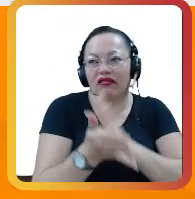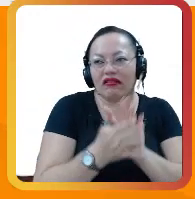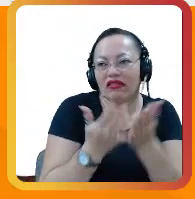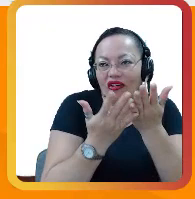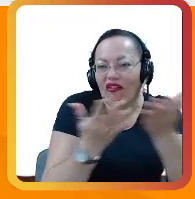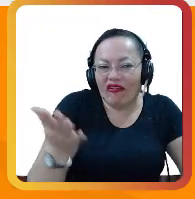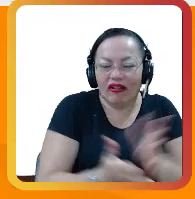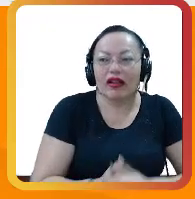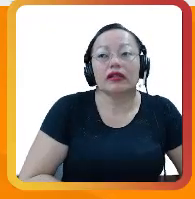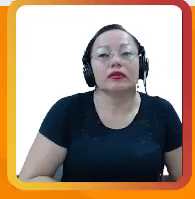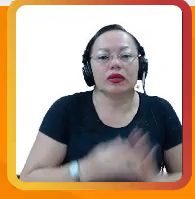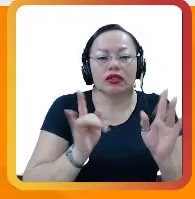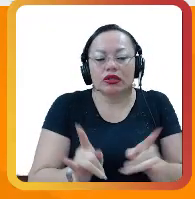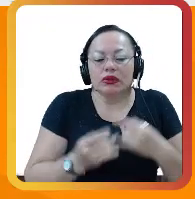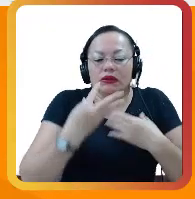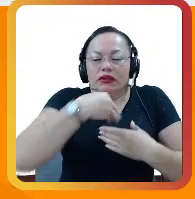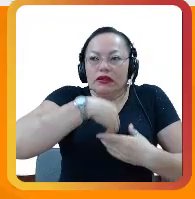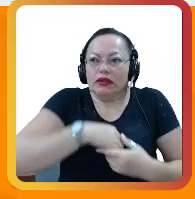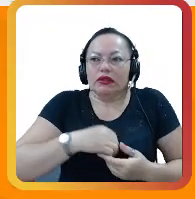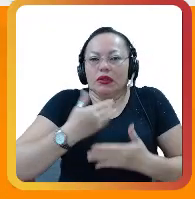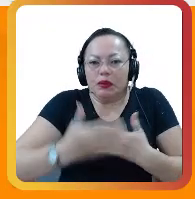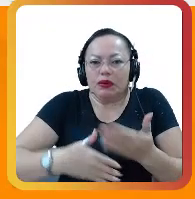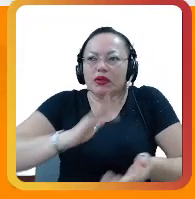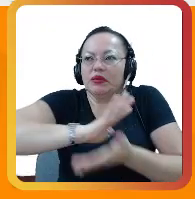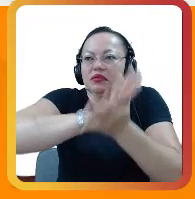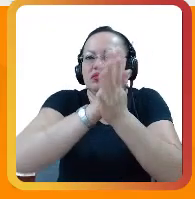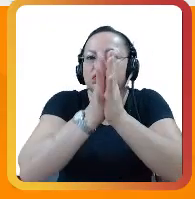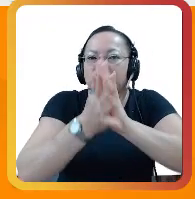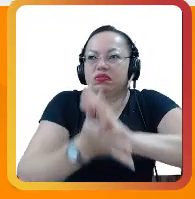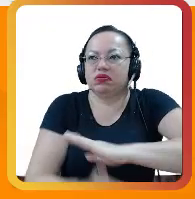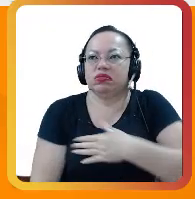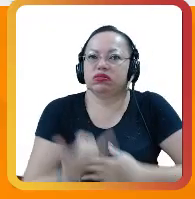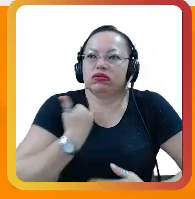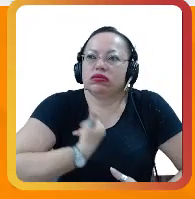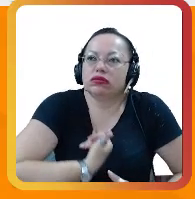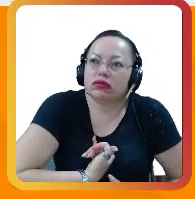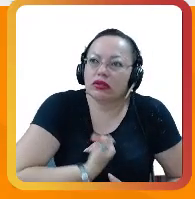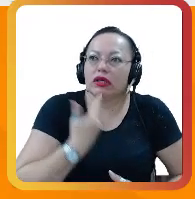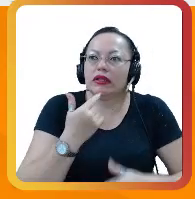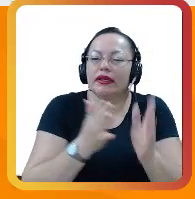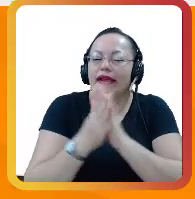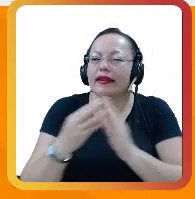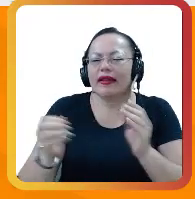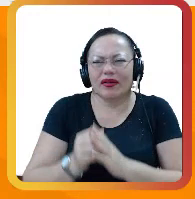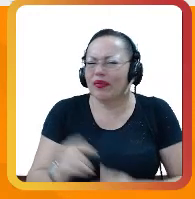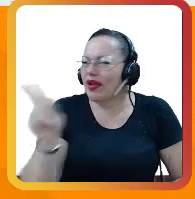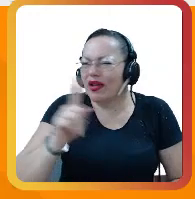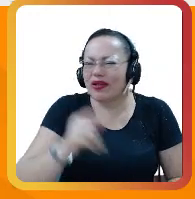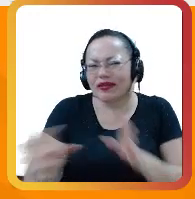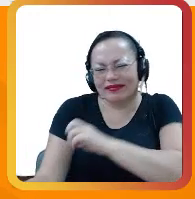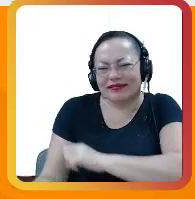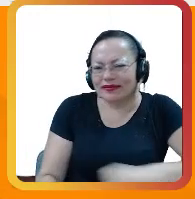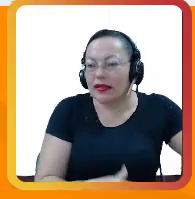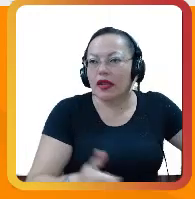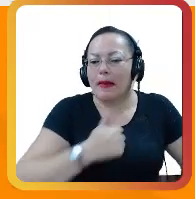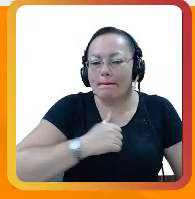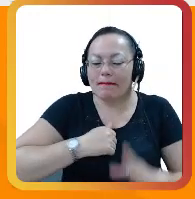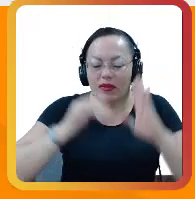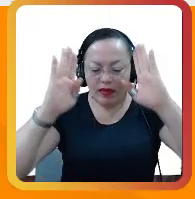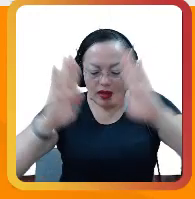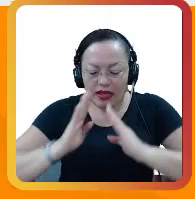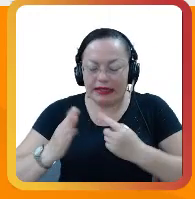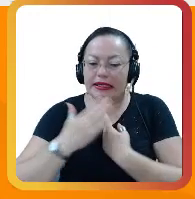que mata, poco a poco va matando. Entonces no se trata de eso, sino se trata de conocerte a ti mismo,